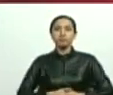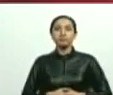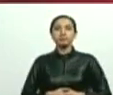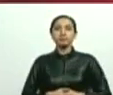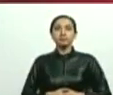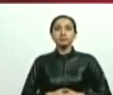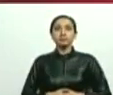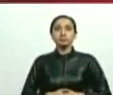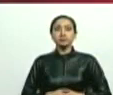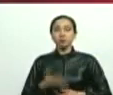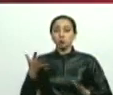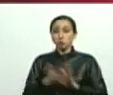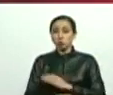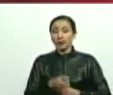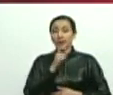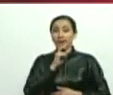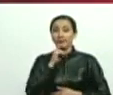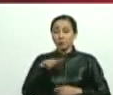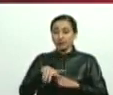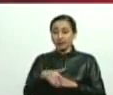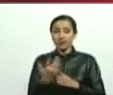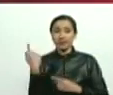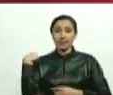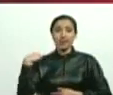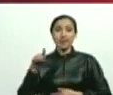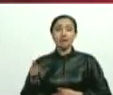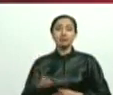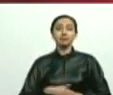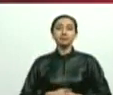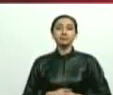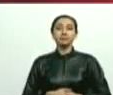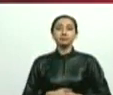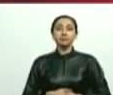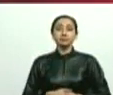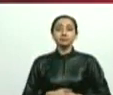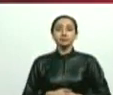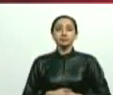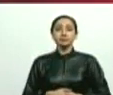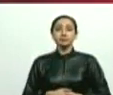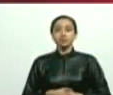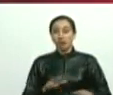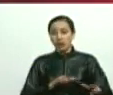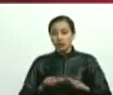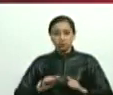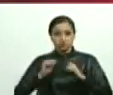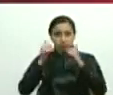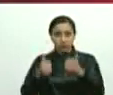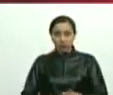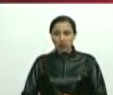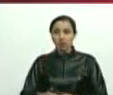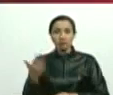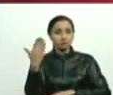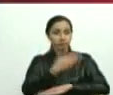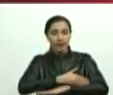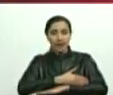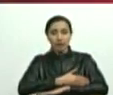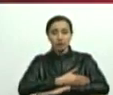En medio de las dificultades que habíamos vivido, ya habían arrancado las sanciones.